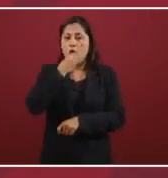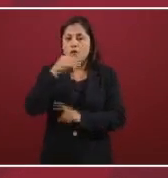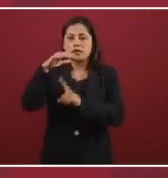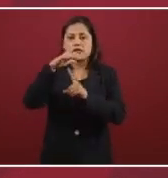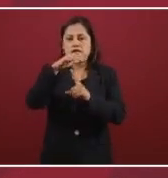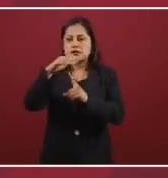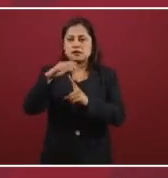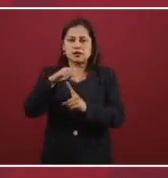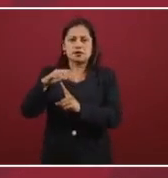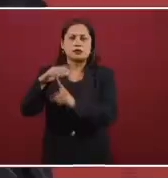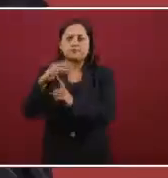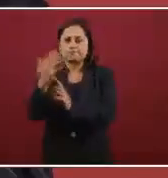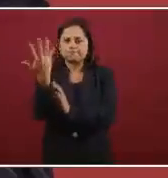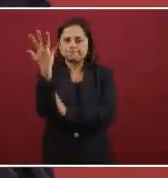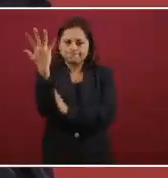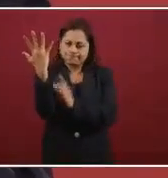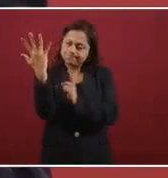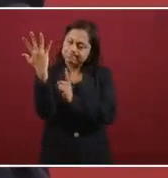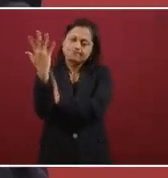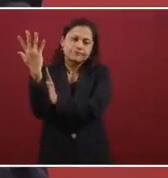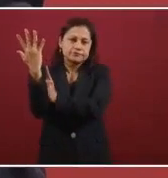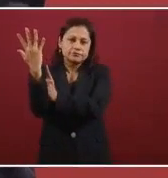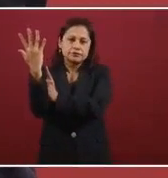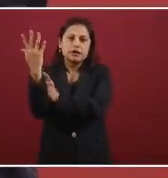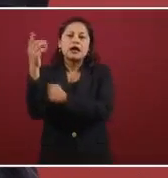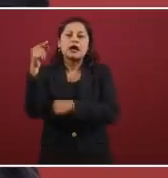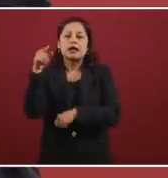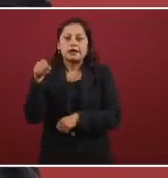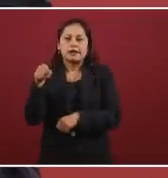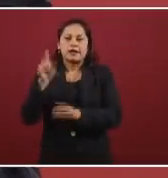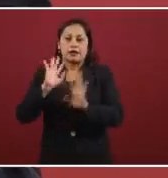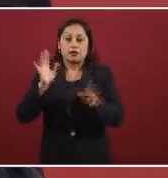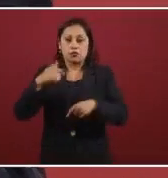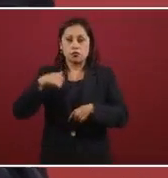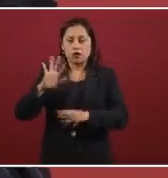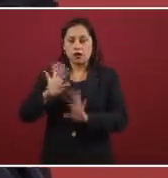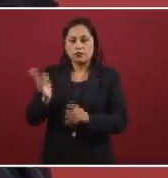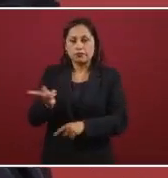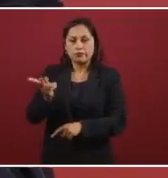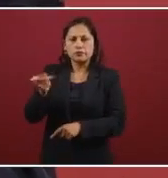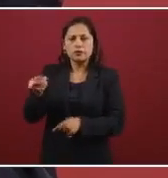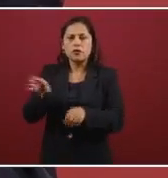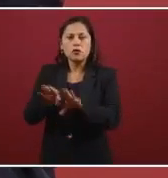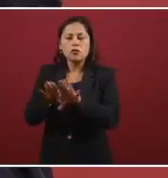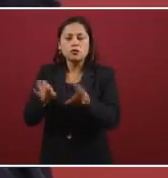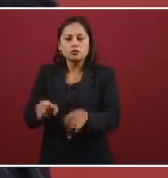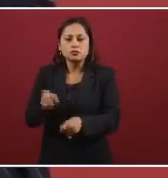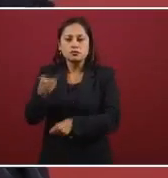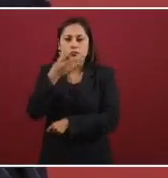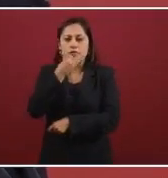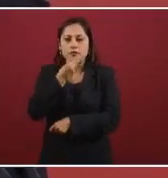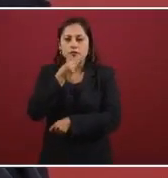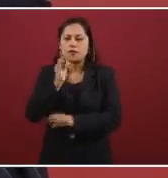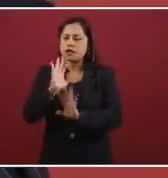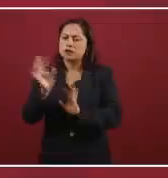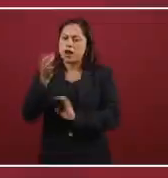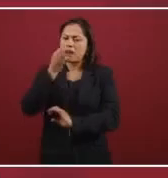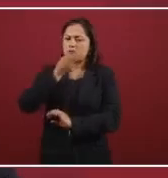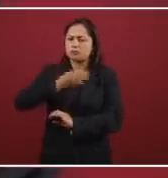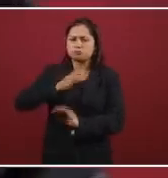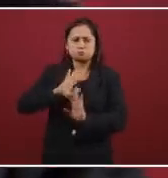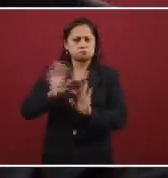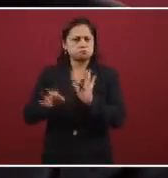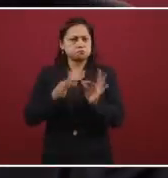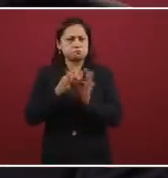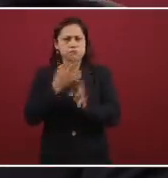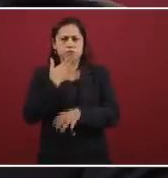y afortunadamente ya está bien, salió bien, pero todos los días los trabajadores,